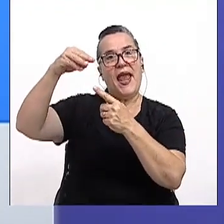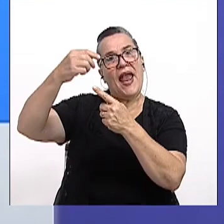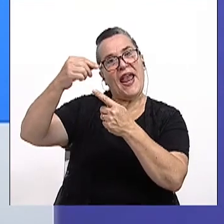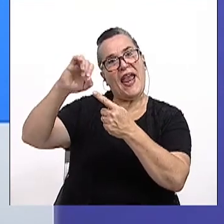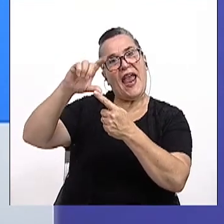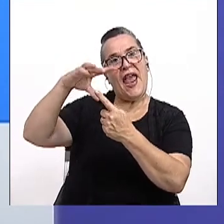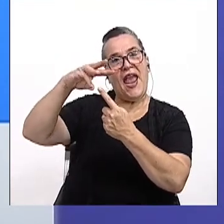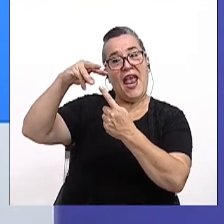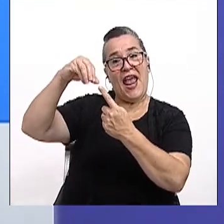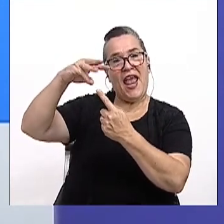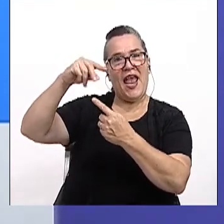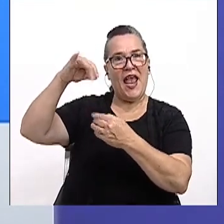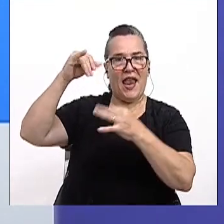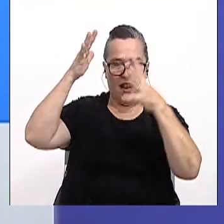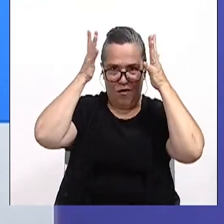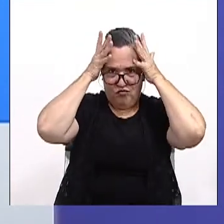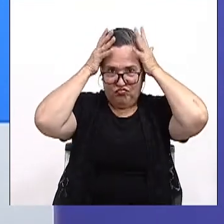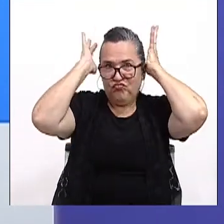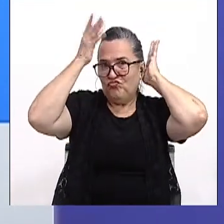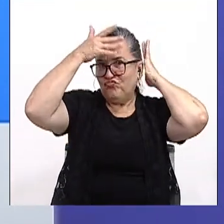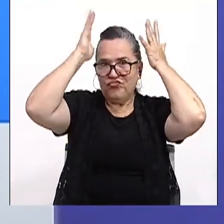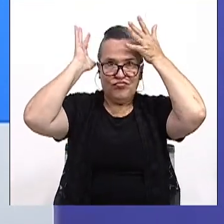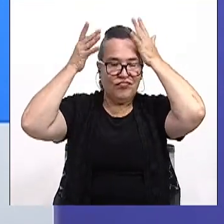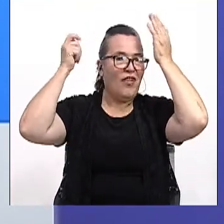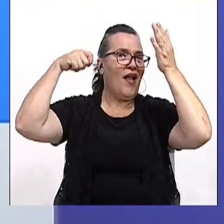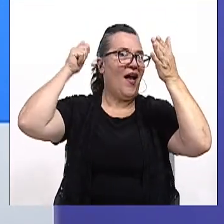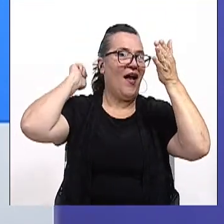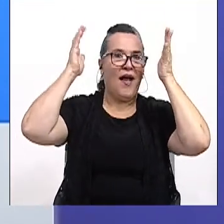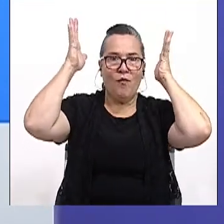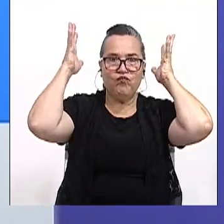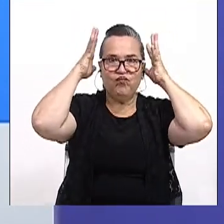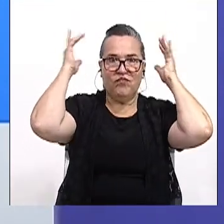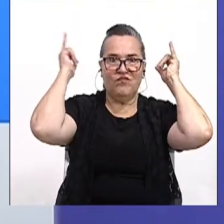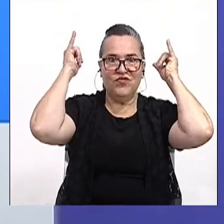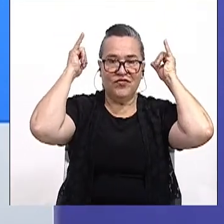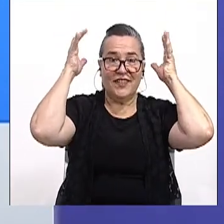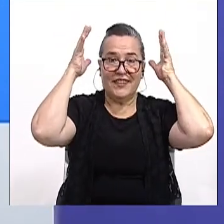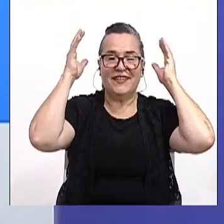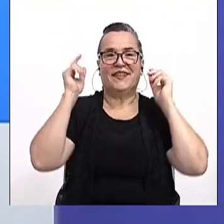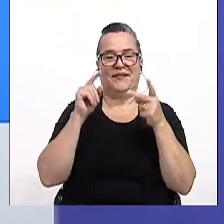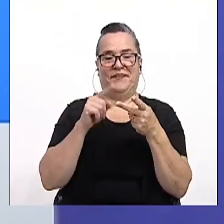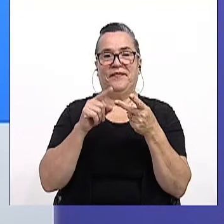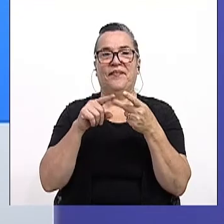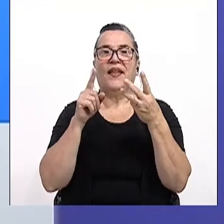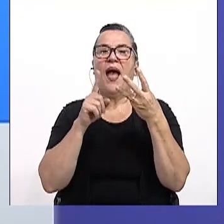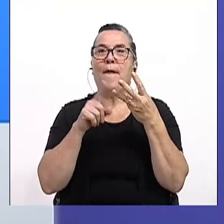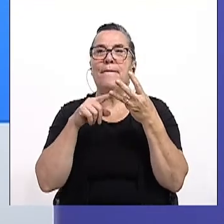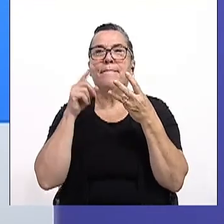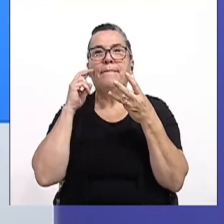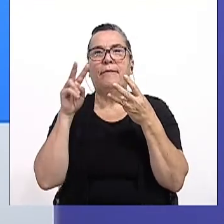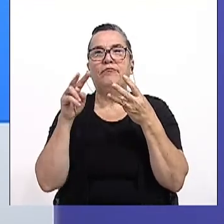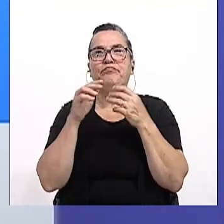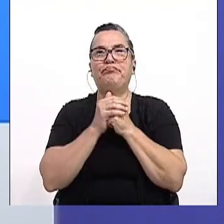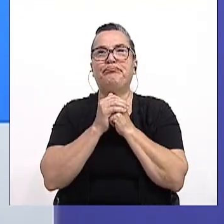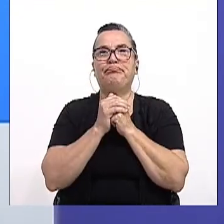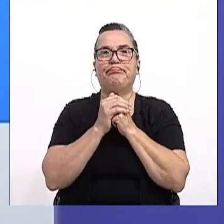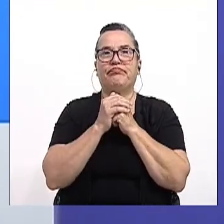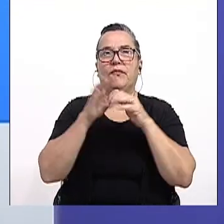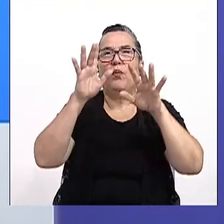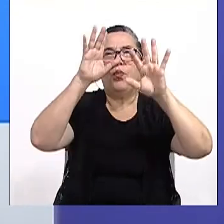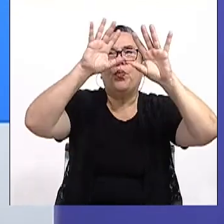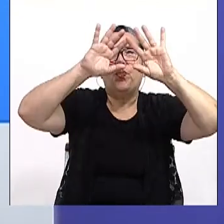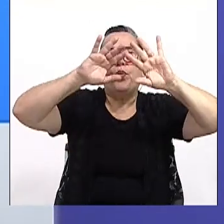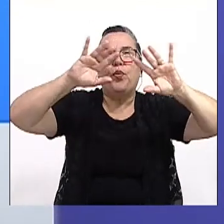acá traje un poquito de gel, el que utilizamos para fijar el cabello, y además pensemos en la